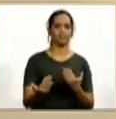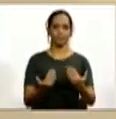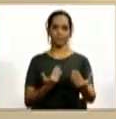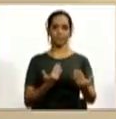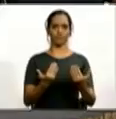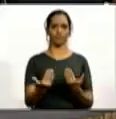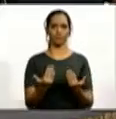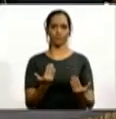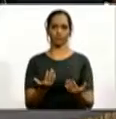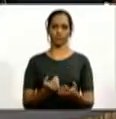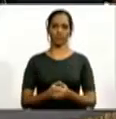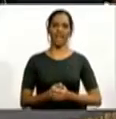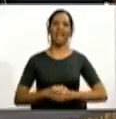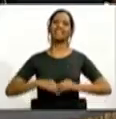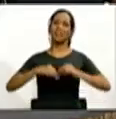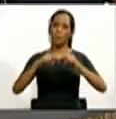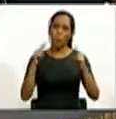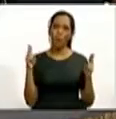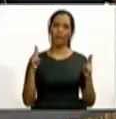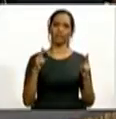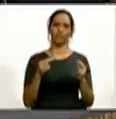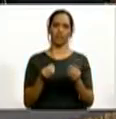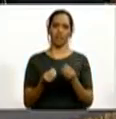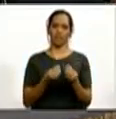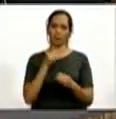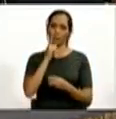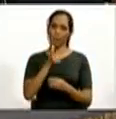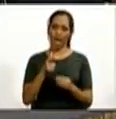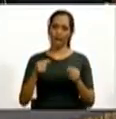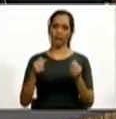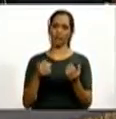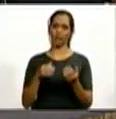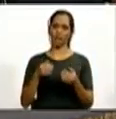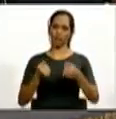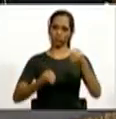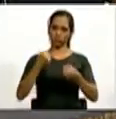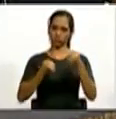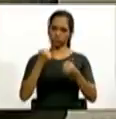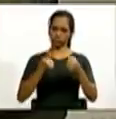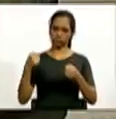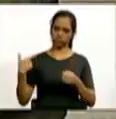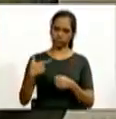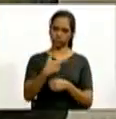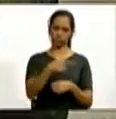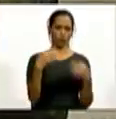Entonces, una pregunta, Luis, ¿ese puente afecta el tránsito normal diario de esa zona?